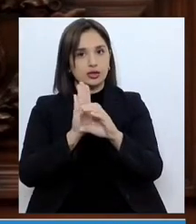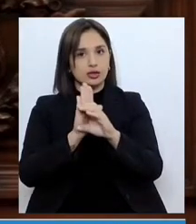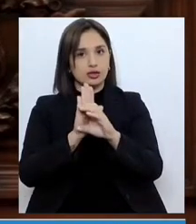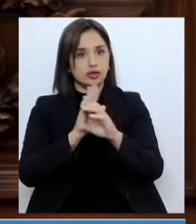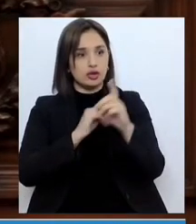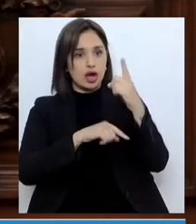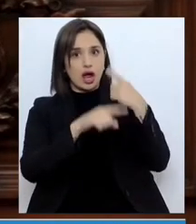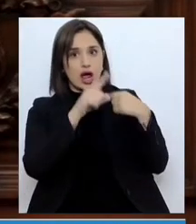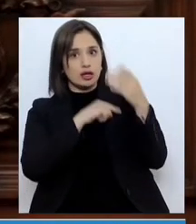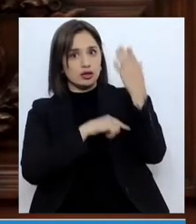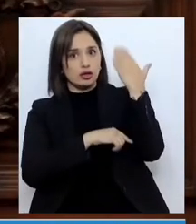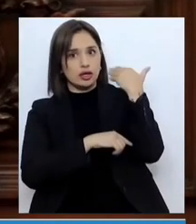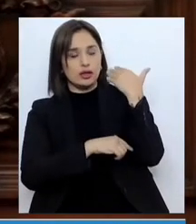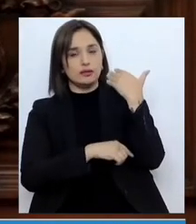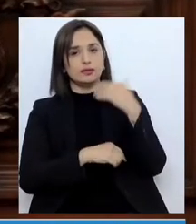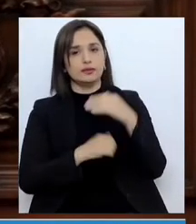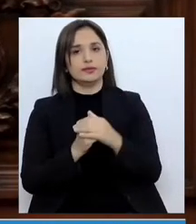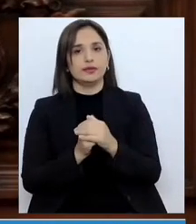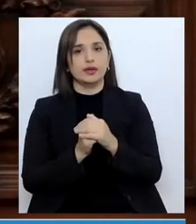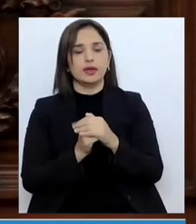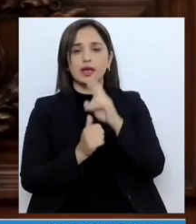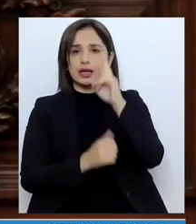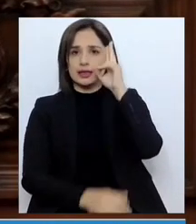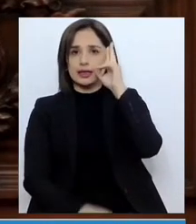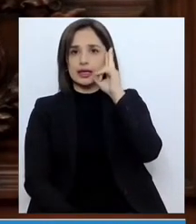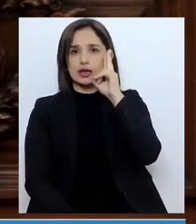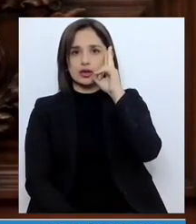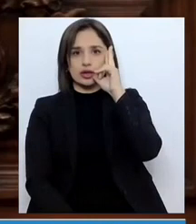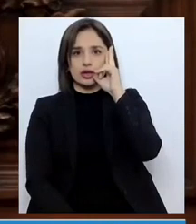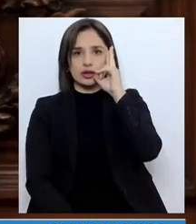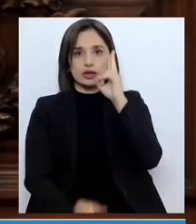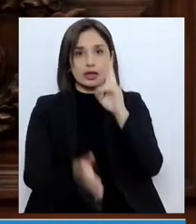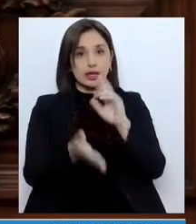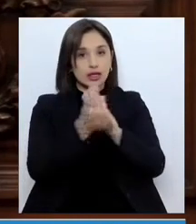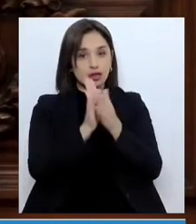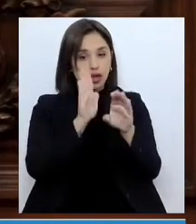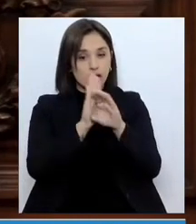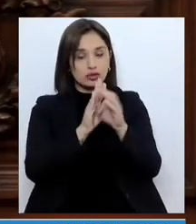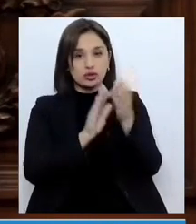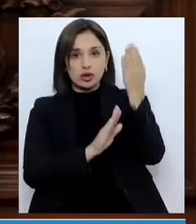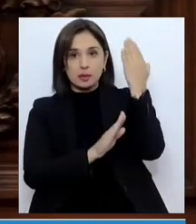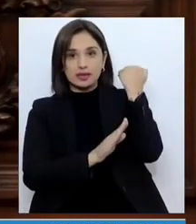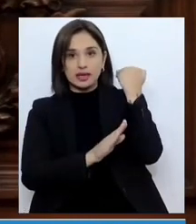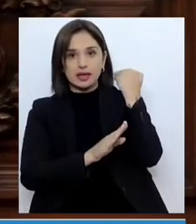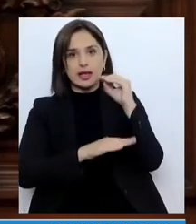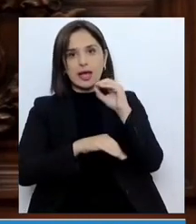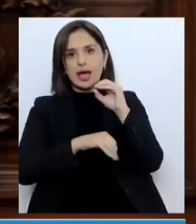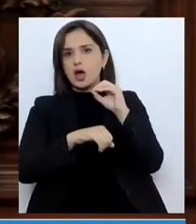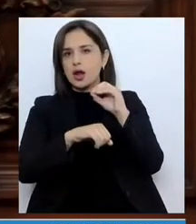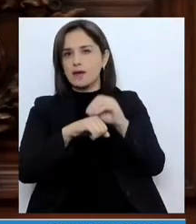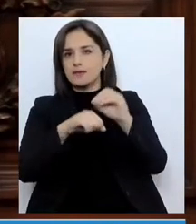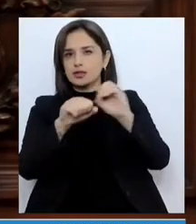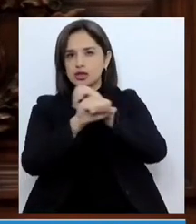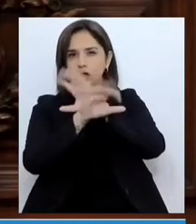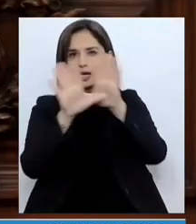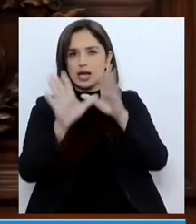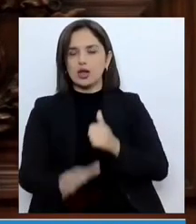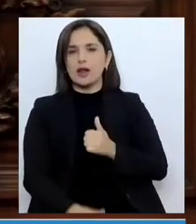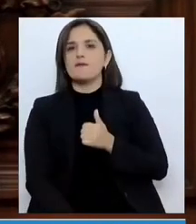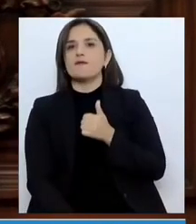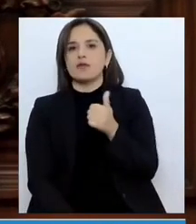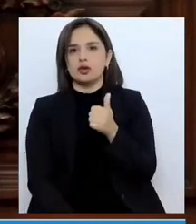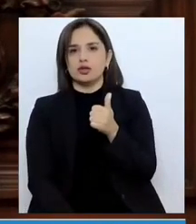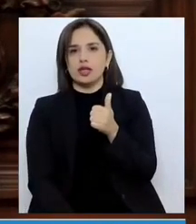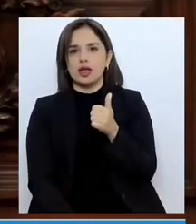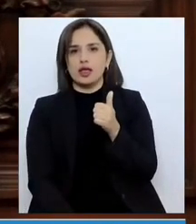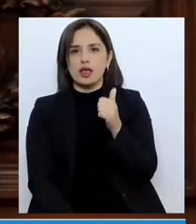de nuestro país, recordar que en todas ellas se advierte claramente la intención de la búsqueda